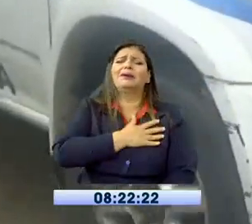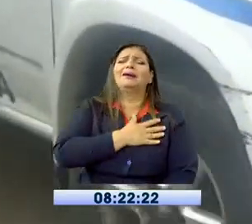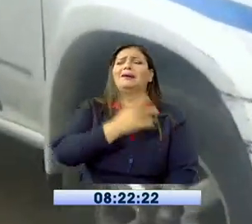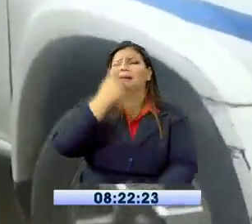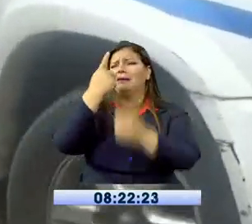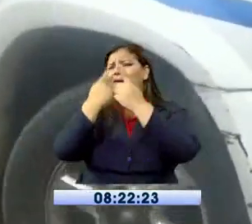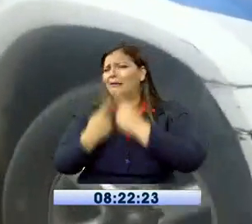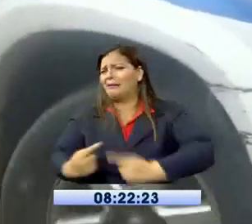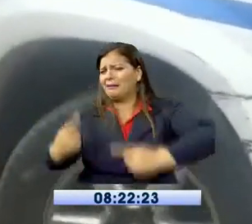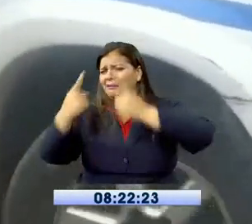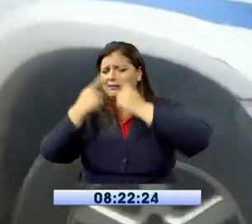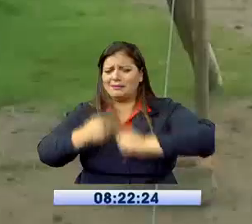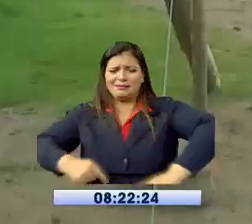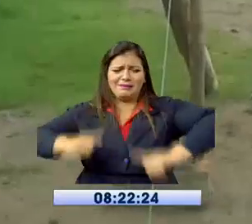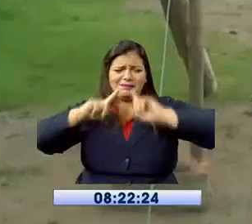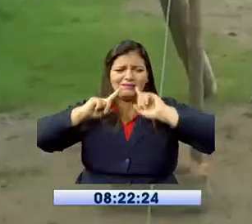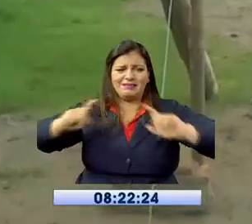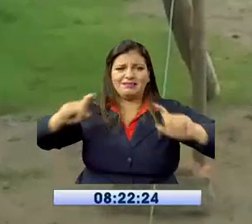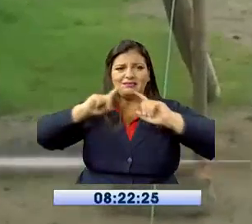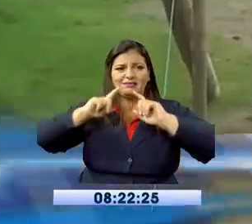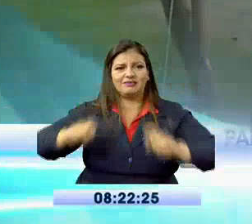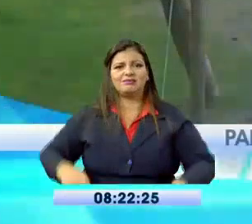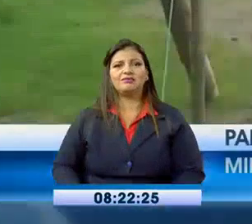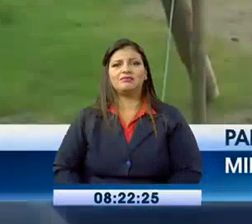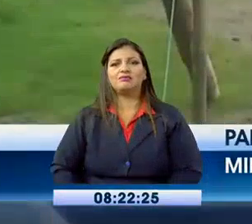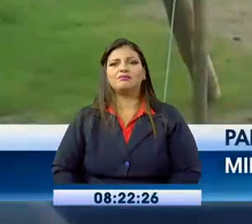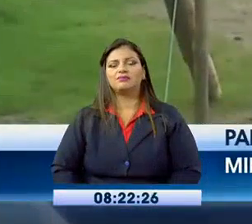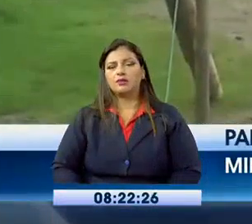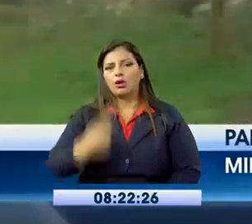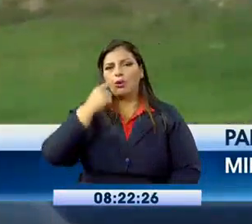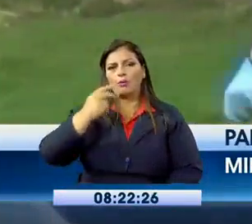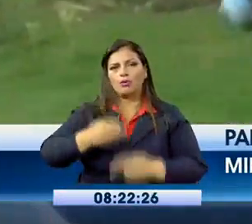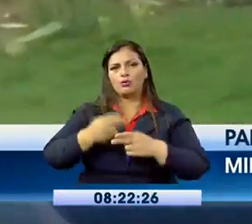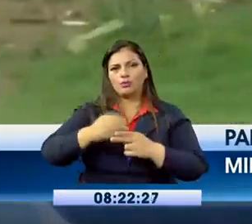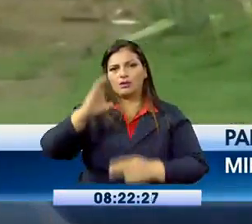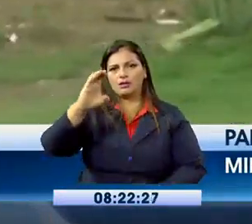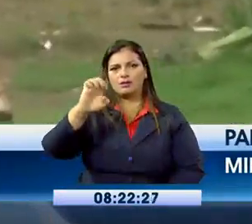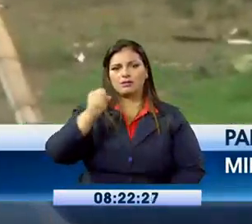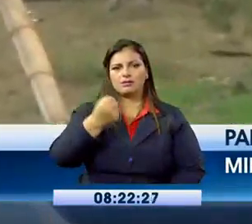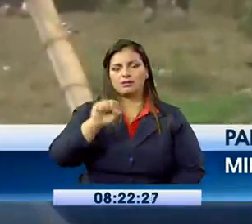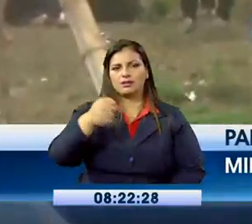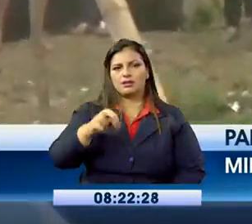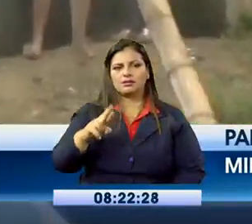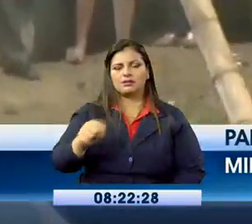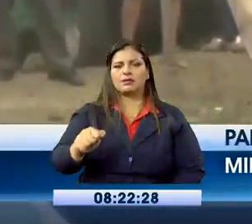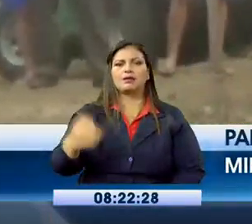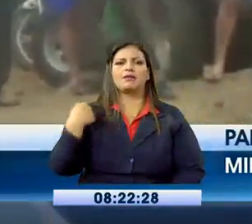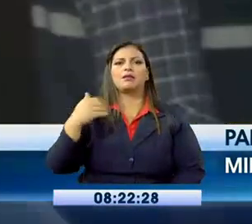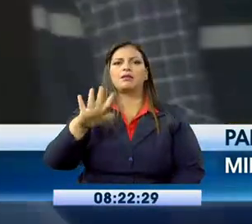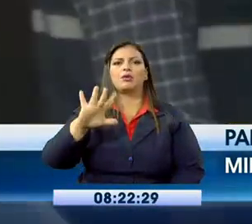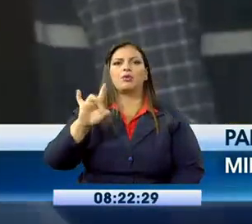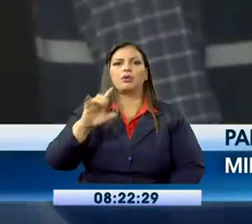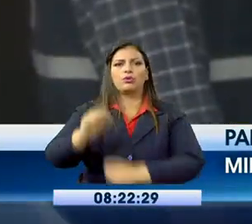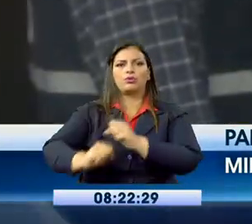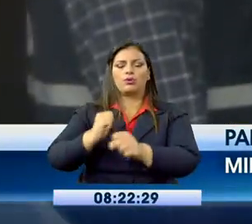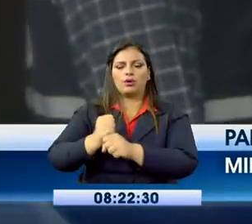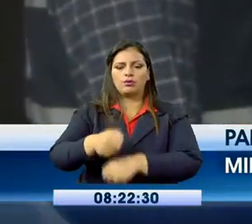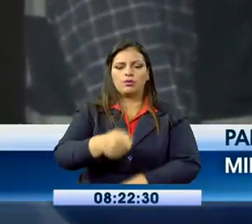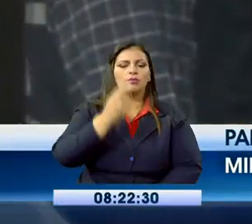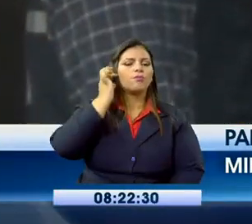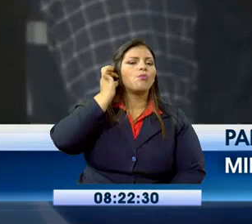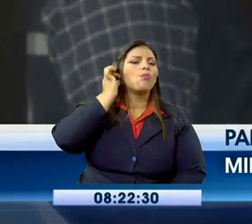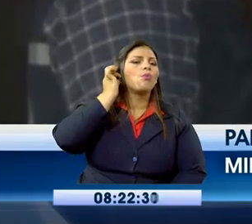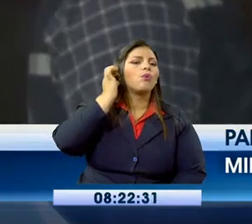Con varios impactos de bala fueron encontrados los cuerpos de César T., de 58 años de edad, y su esposa Cecilia R., de 34.